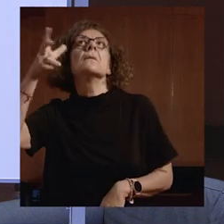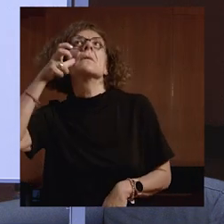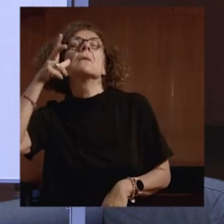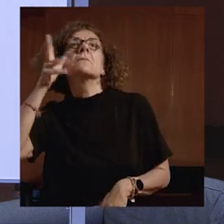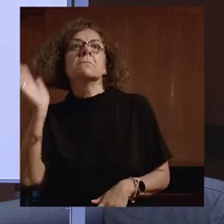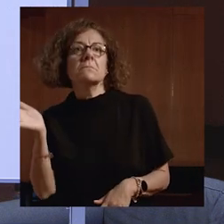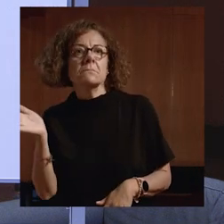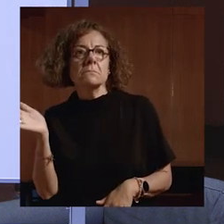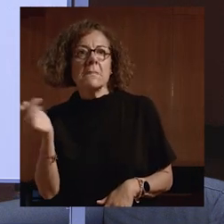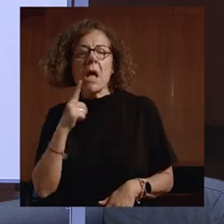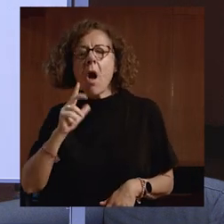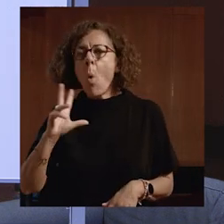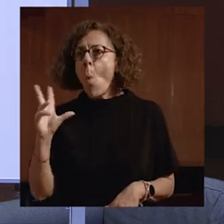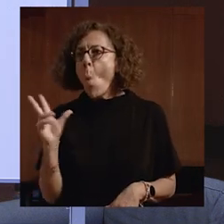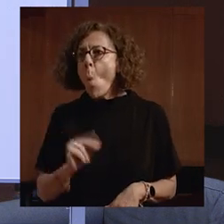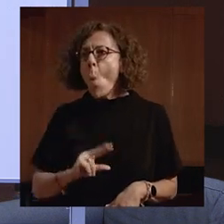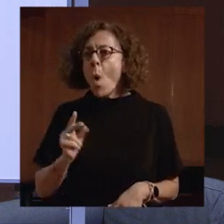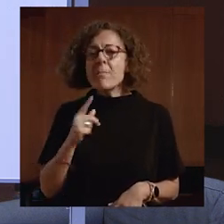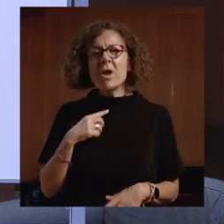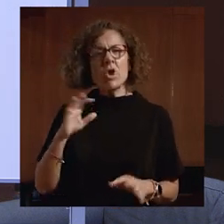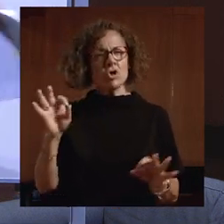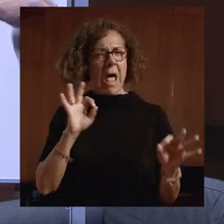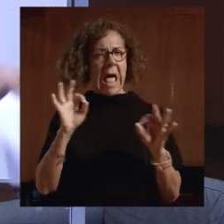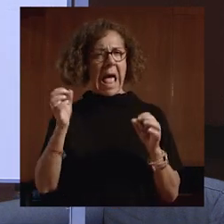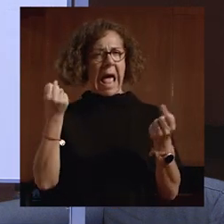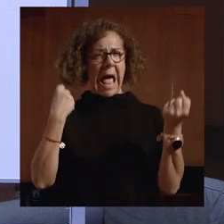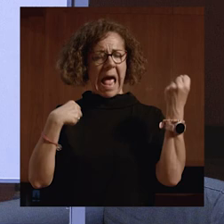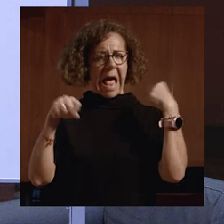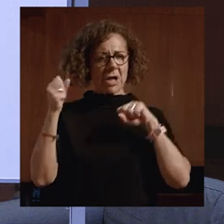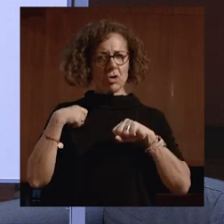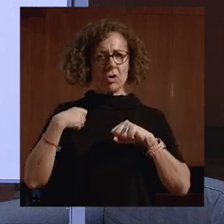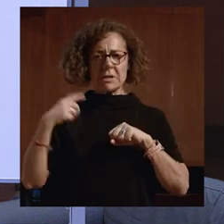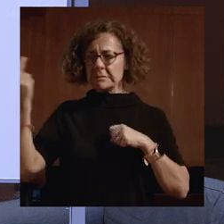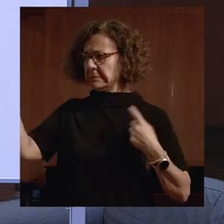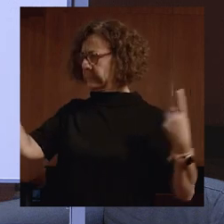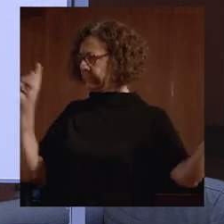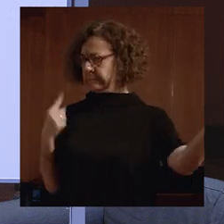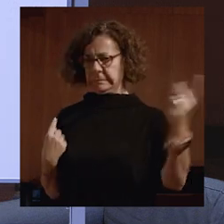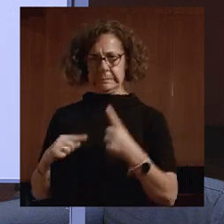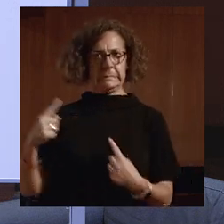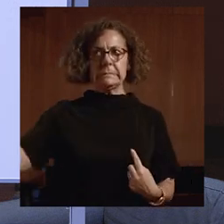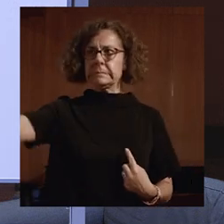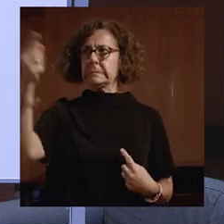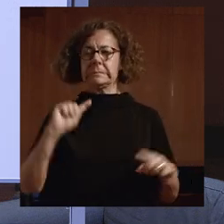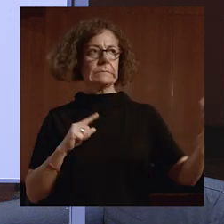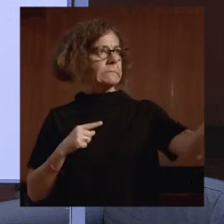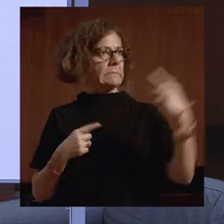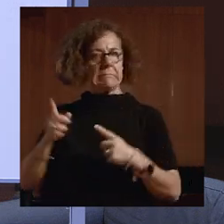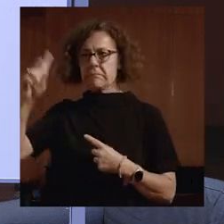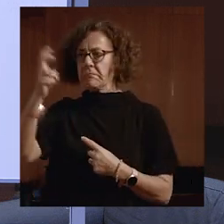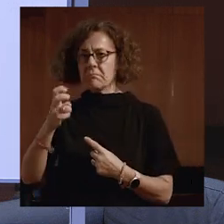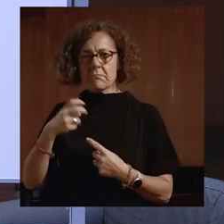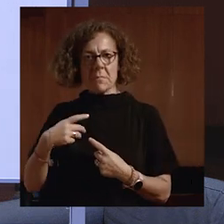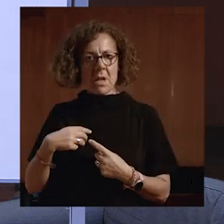y fue flipante, pero los actores salían de todos los sitios, de todas las puertas, te pedían permiso, incluso rompían la cuarta